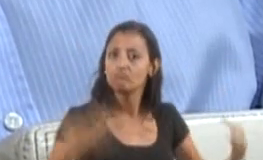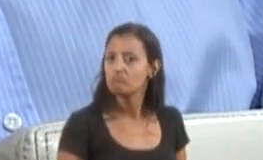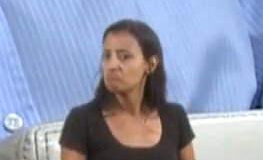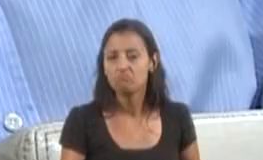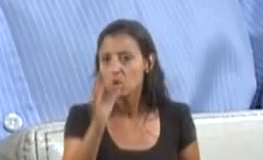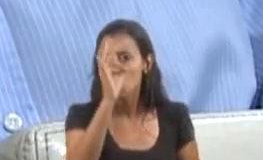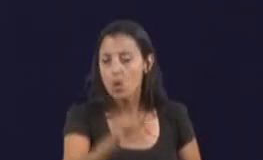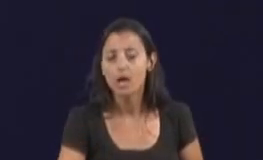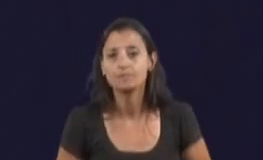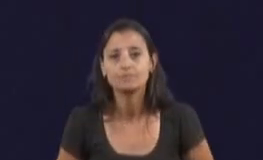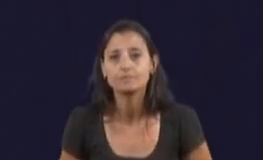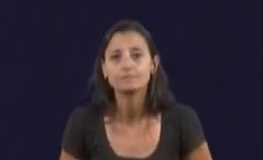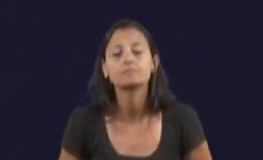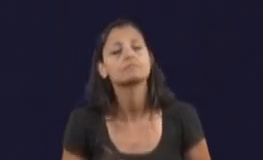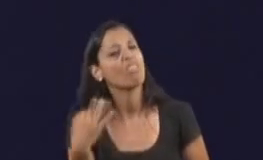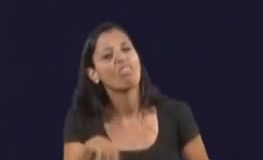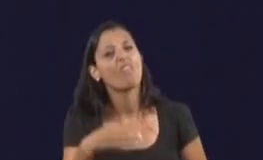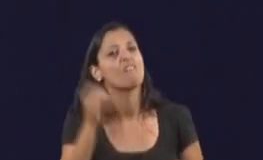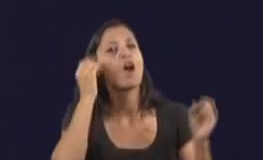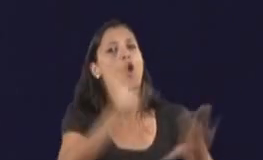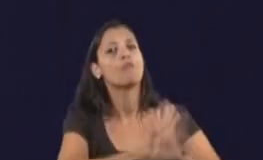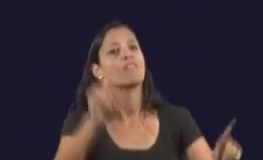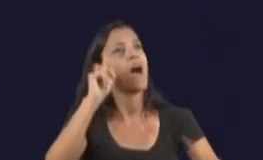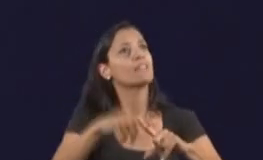más, soy budista. Hay que soltar.